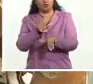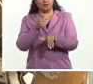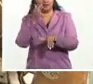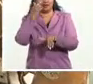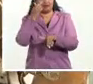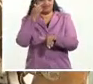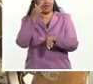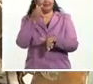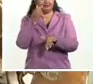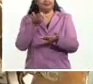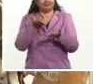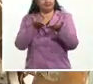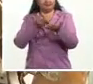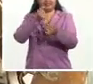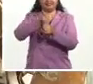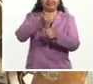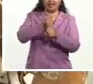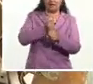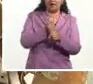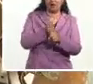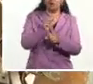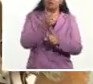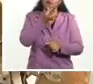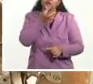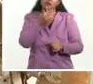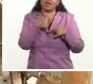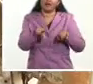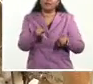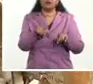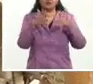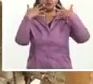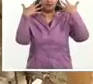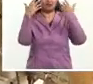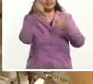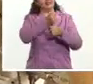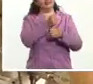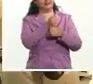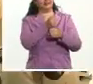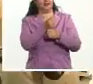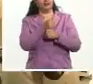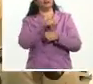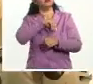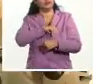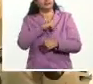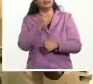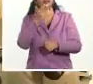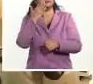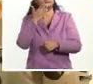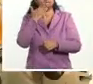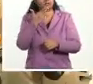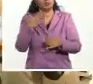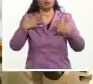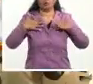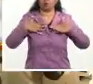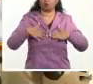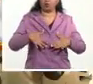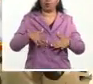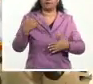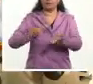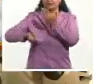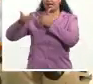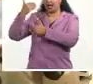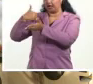años fundacionales de la Federación de Mujeres Cubanas. Estuve trabajando para los talleres de la